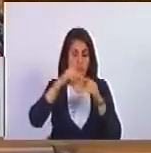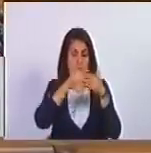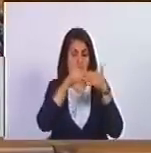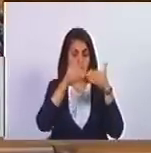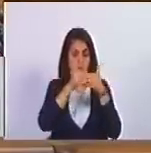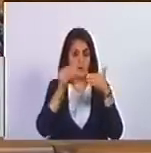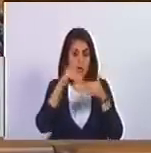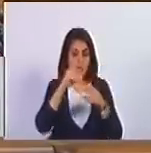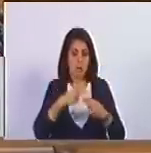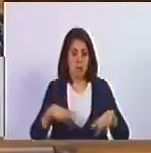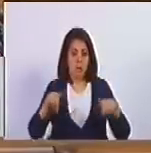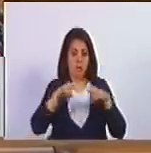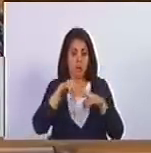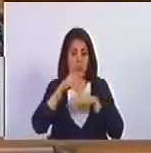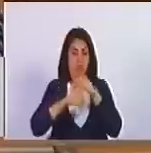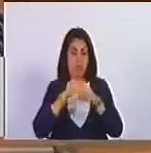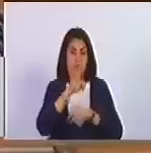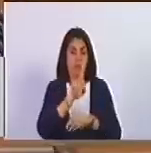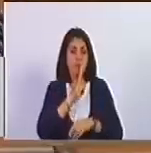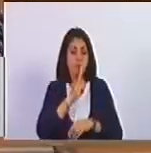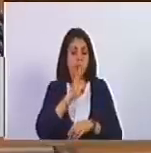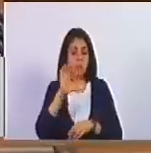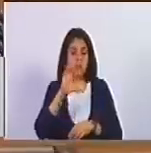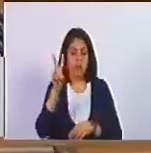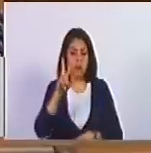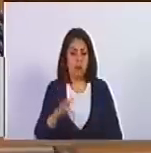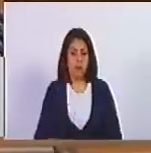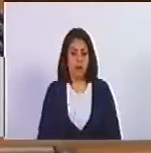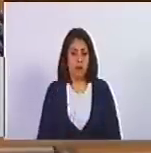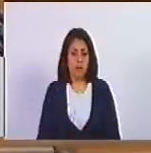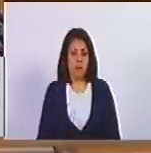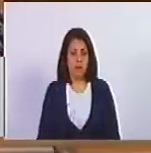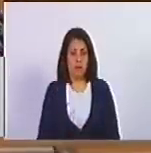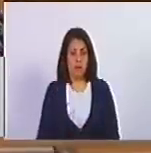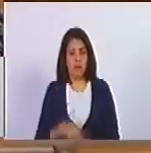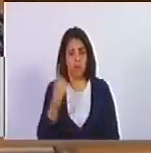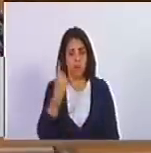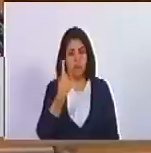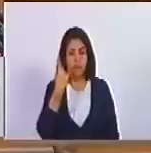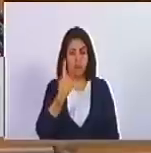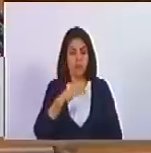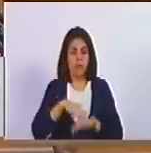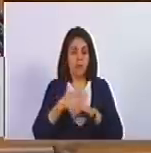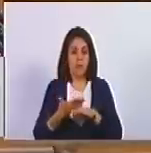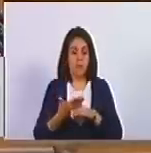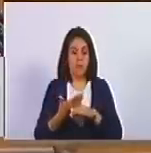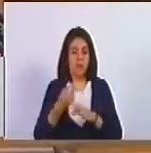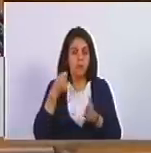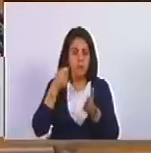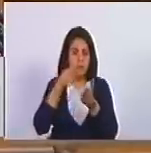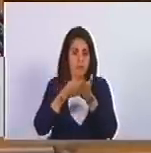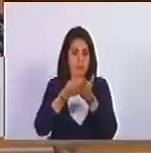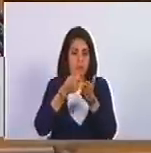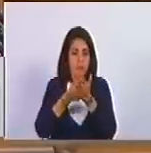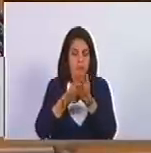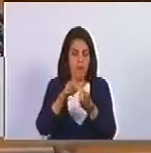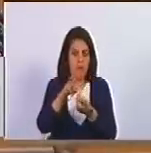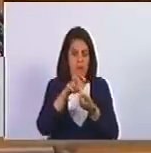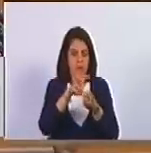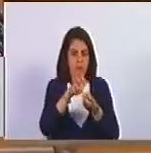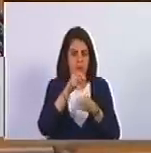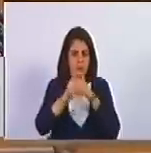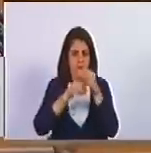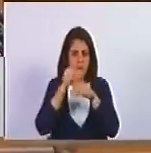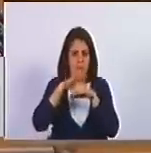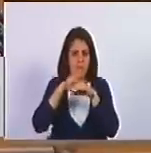moneda de mayor valor publicado por el Banco Central de Venezuela. Excepcionalmente, la alícuota del impuesto